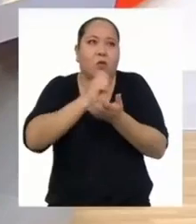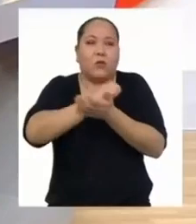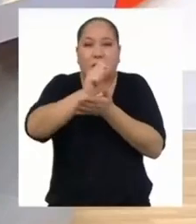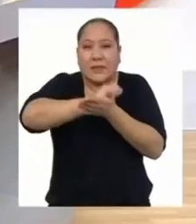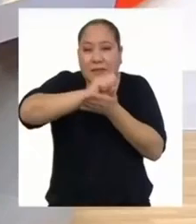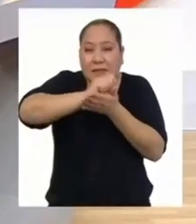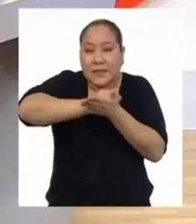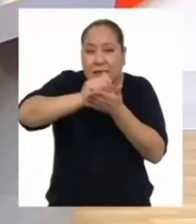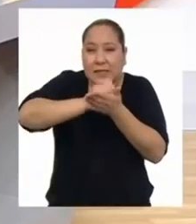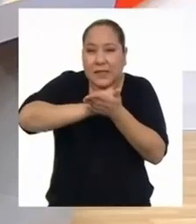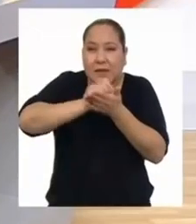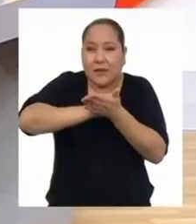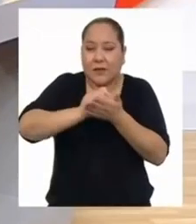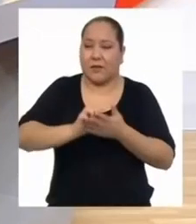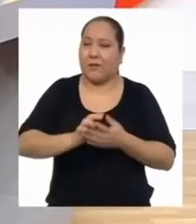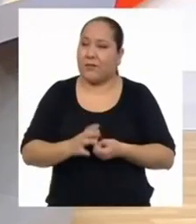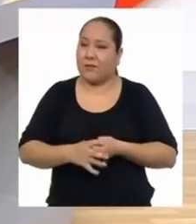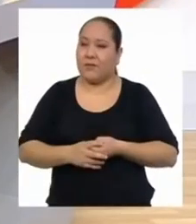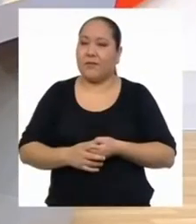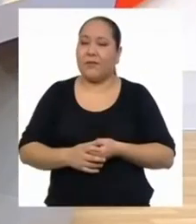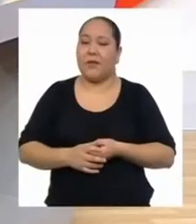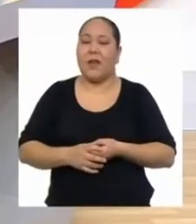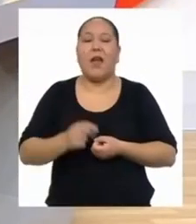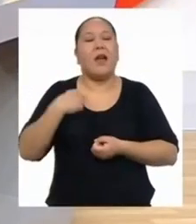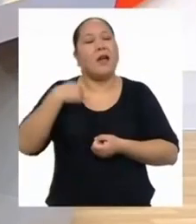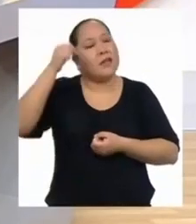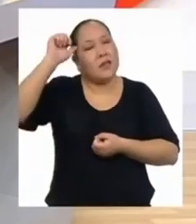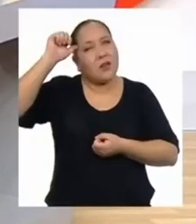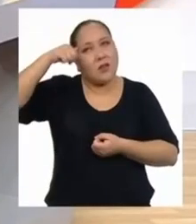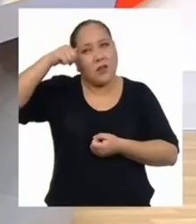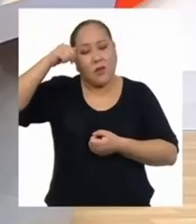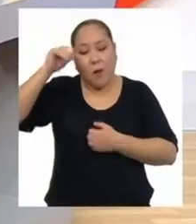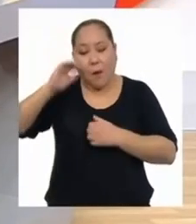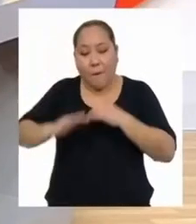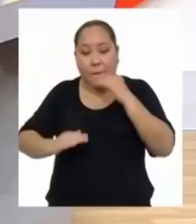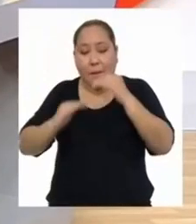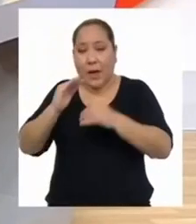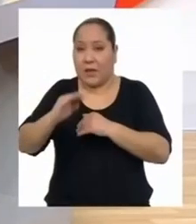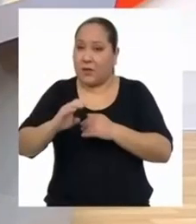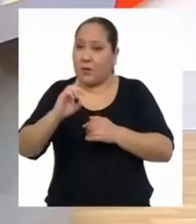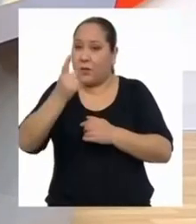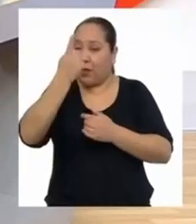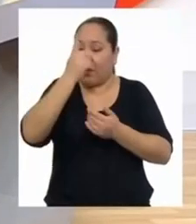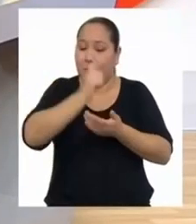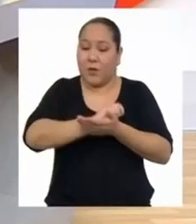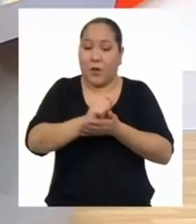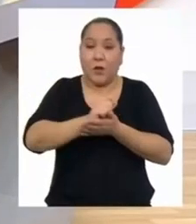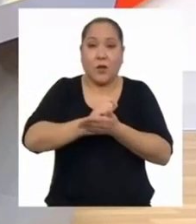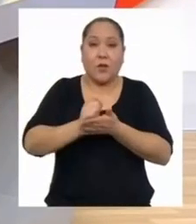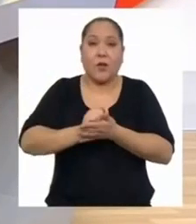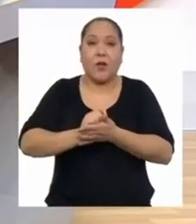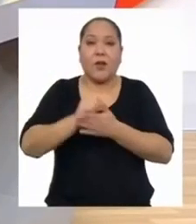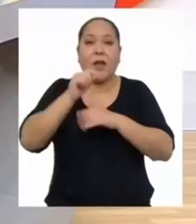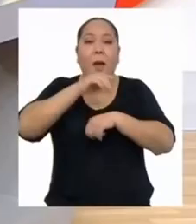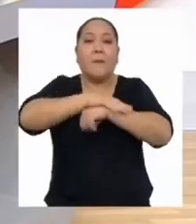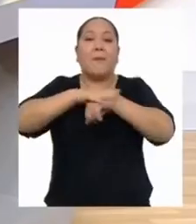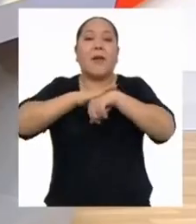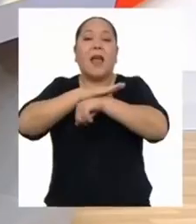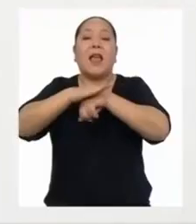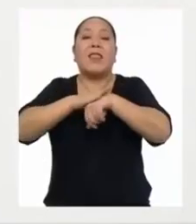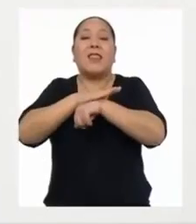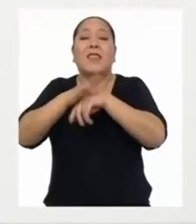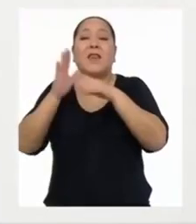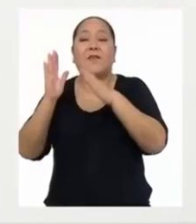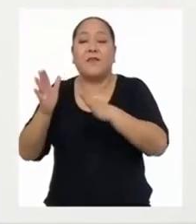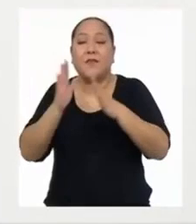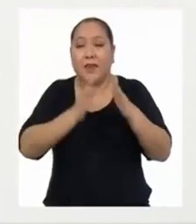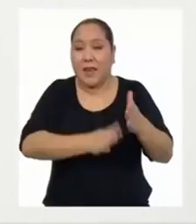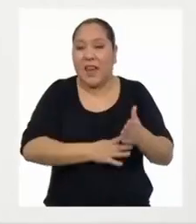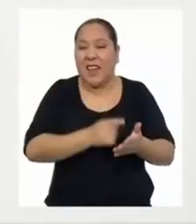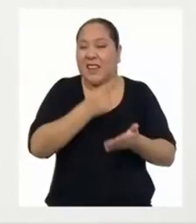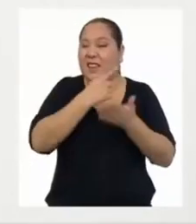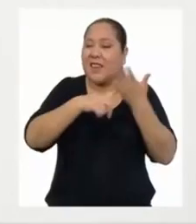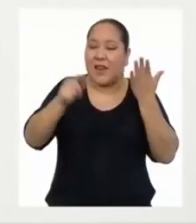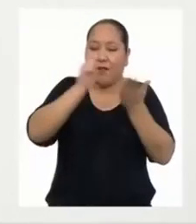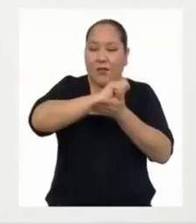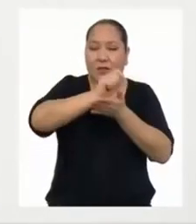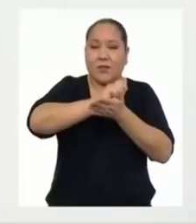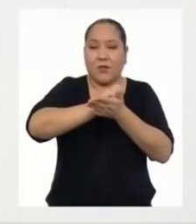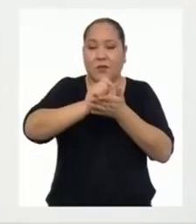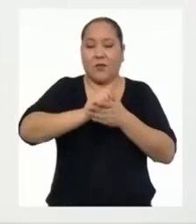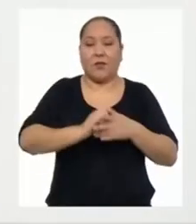algo? Recordemos juntos que el primer paso básico para redactar un buen texto es planificar lo que escribiremos. Y para